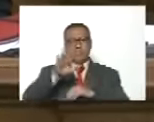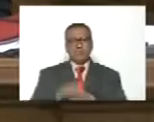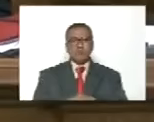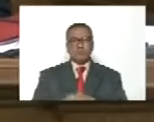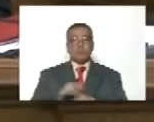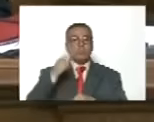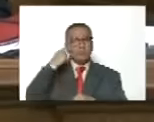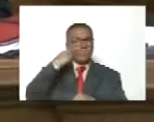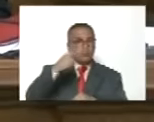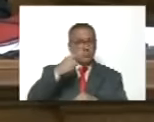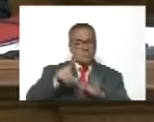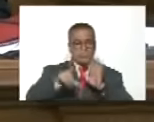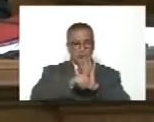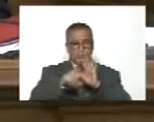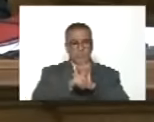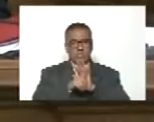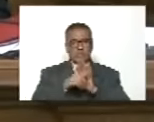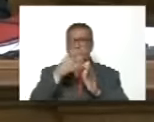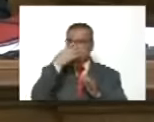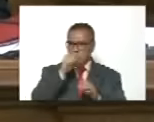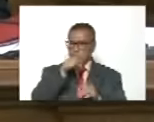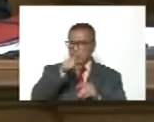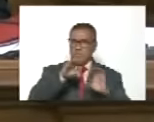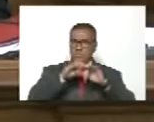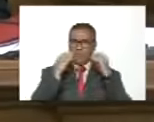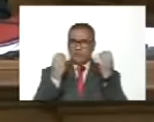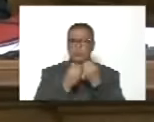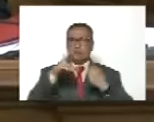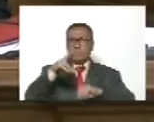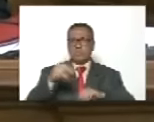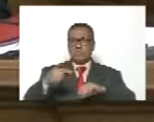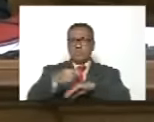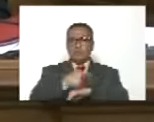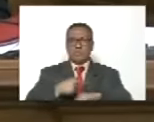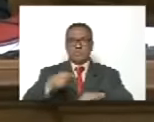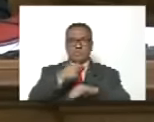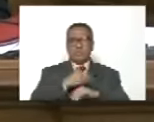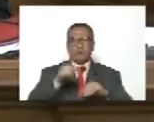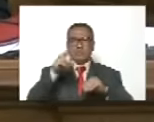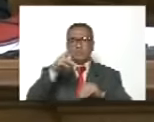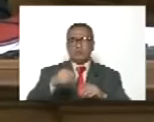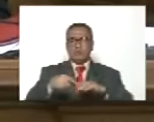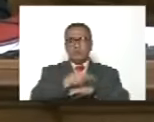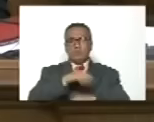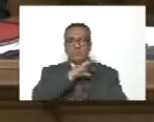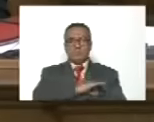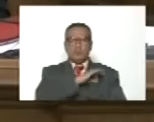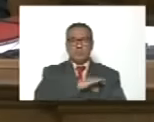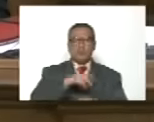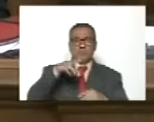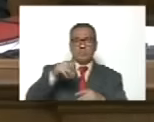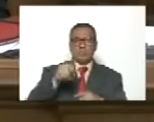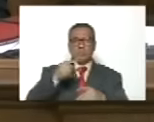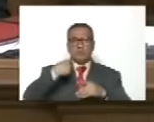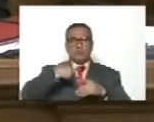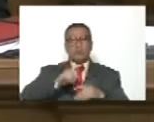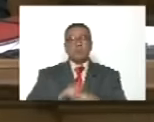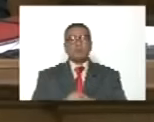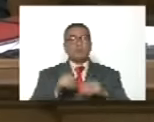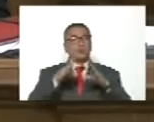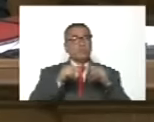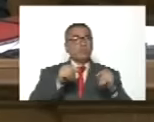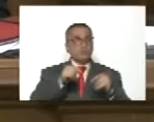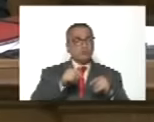A los fines de esta ley, se entiende por organizaciones no gubernamentales y organizaciones sociales sin fines de lucro,